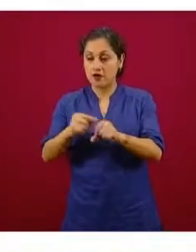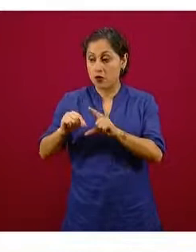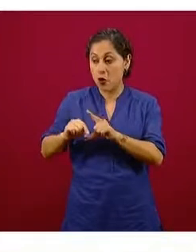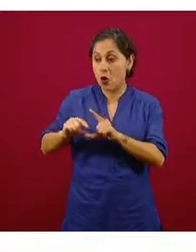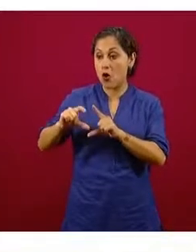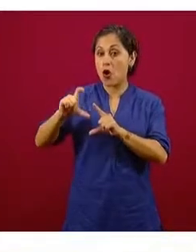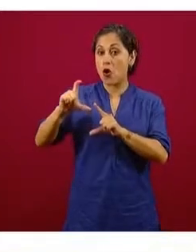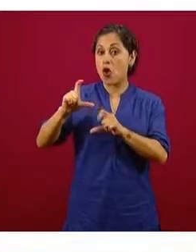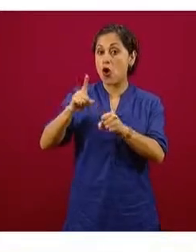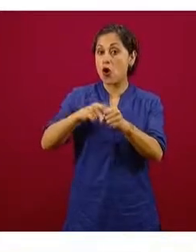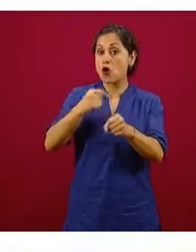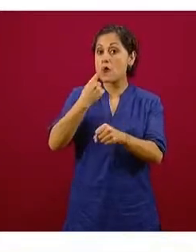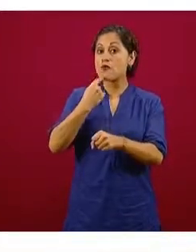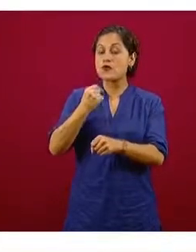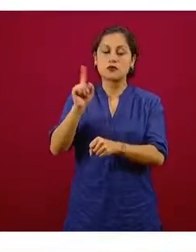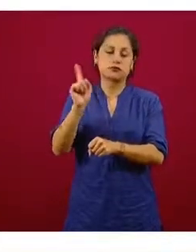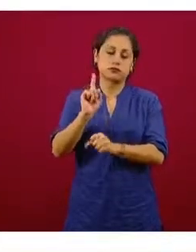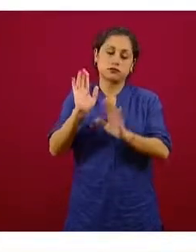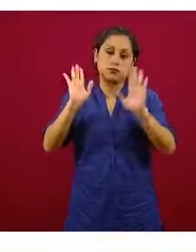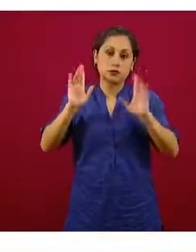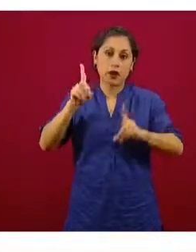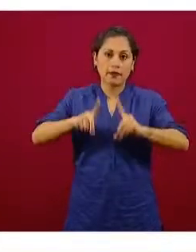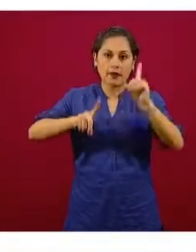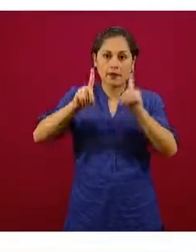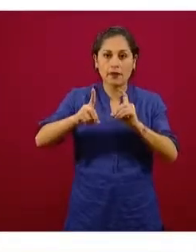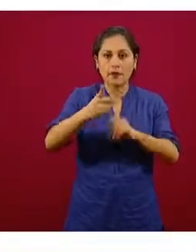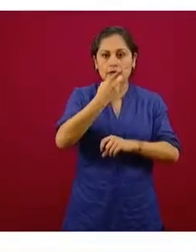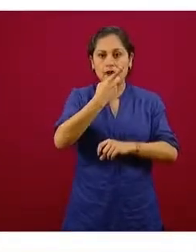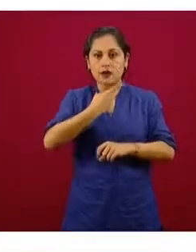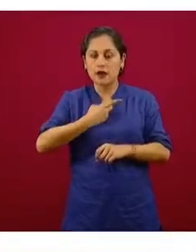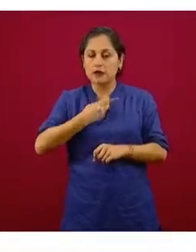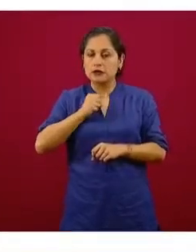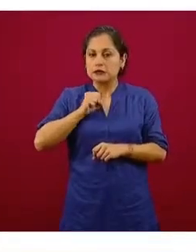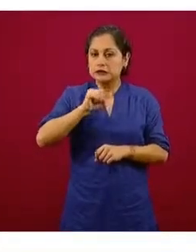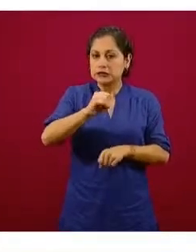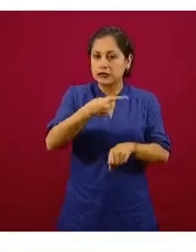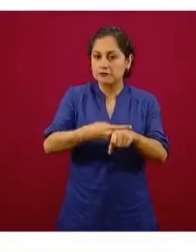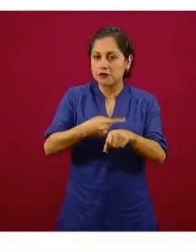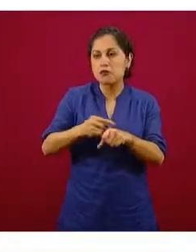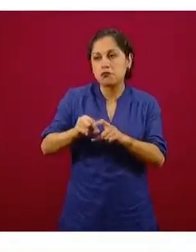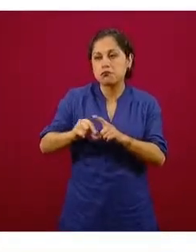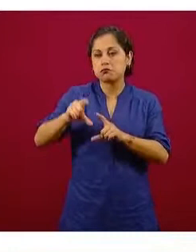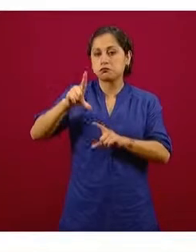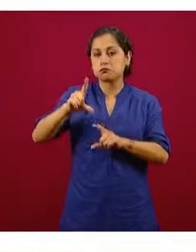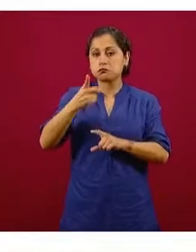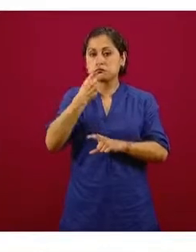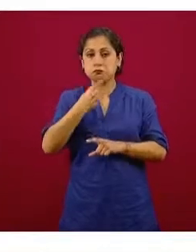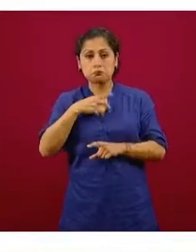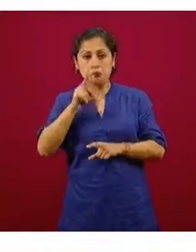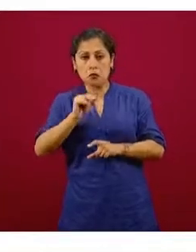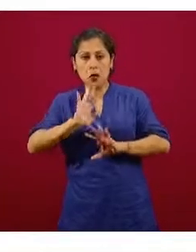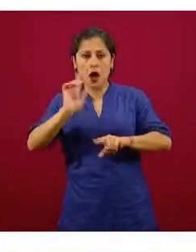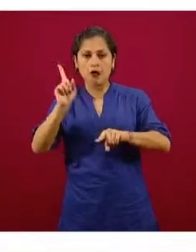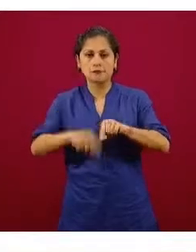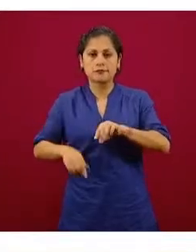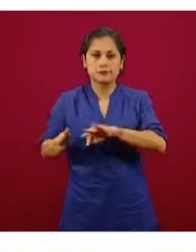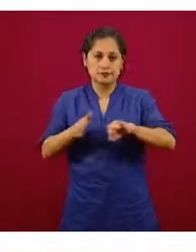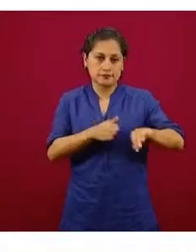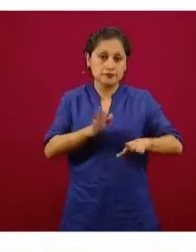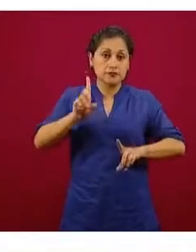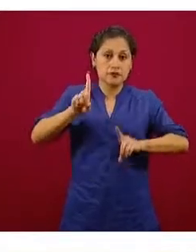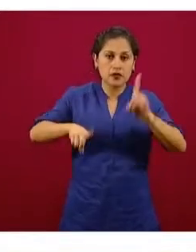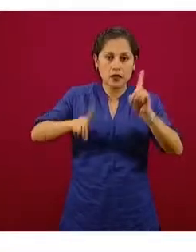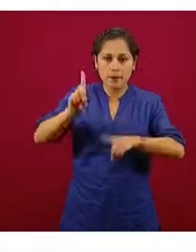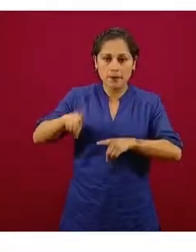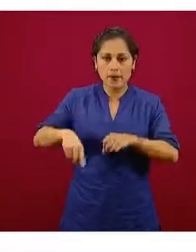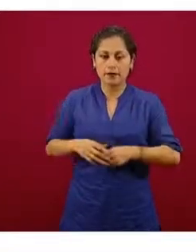también descartar casos, podamos empezar a ver realmente un mejor orden en función de cómo se vayan confirmando o descartando